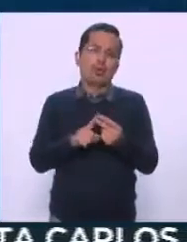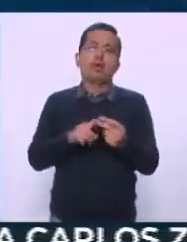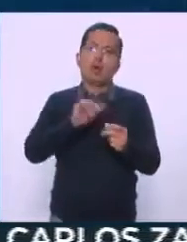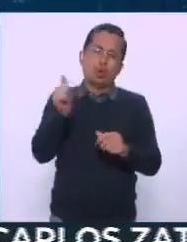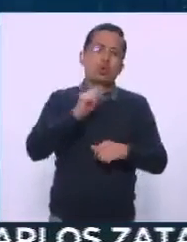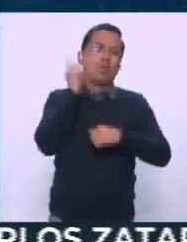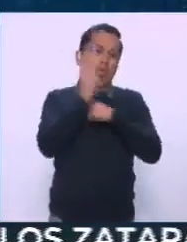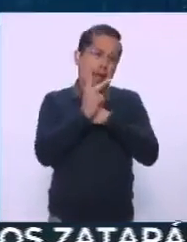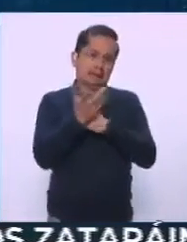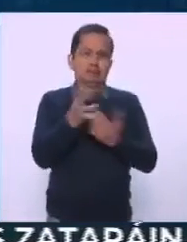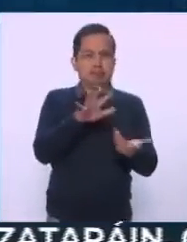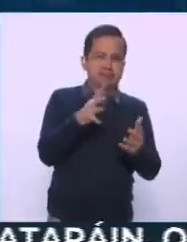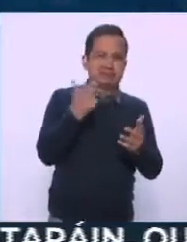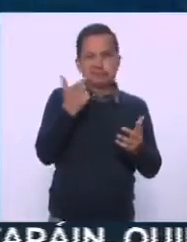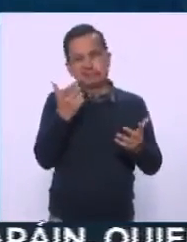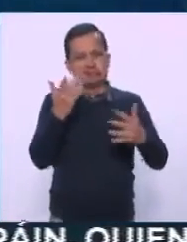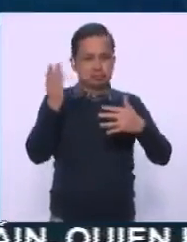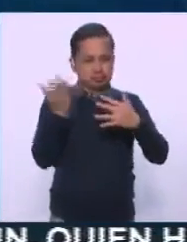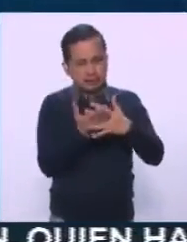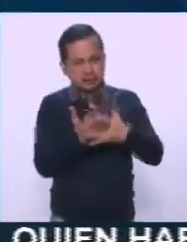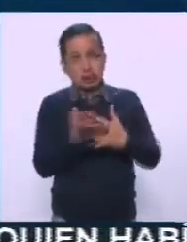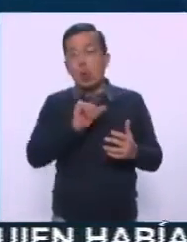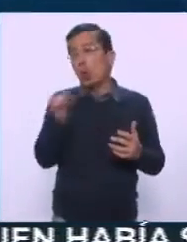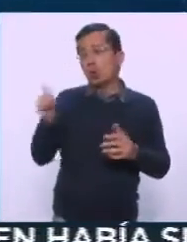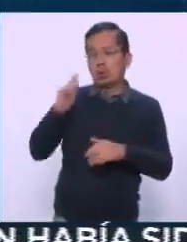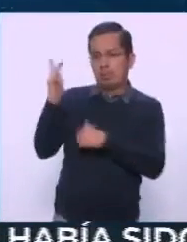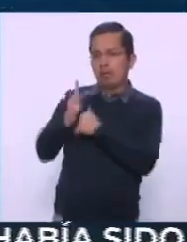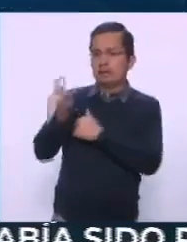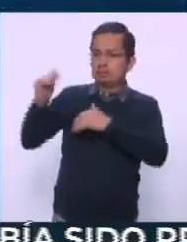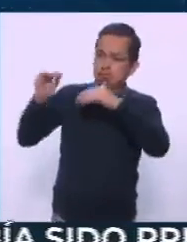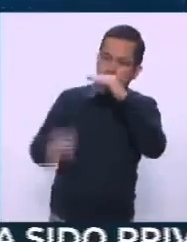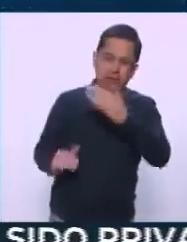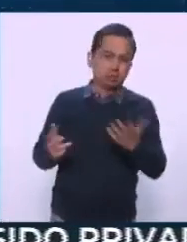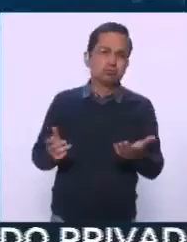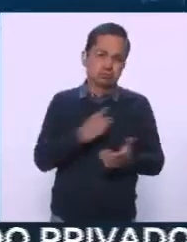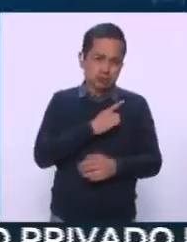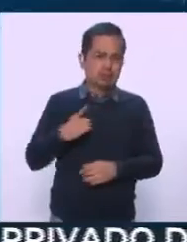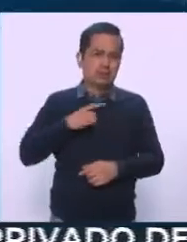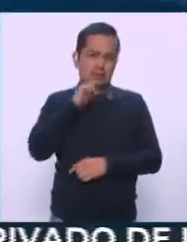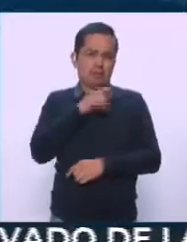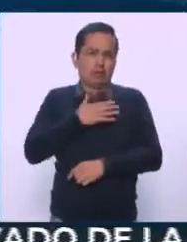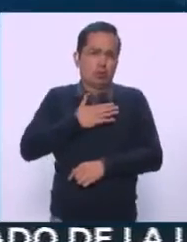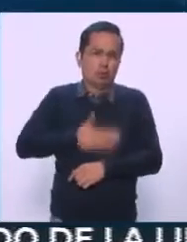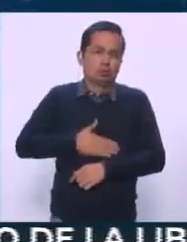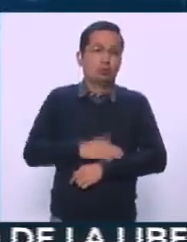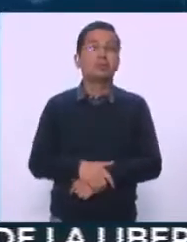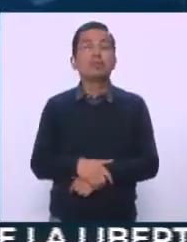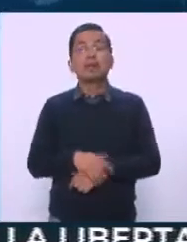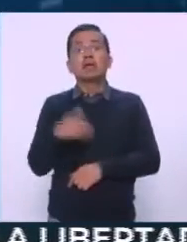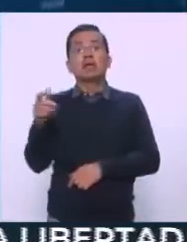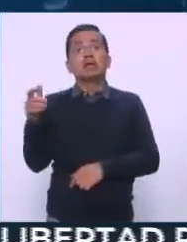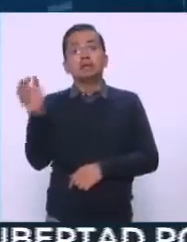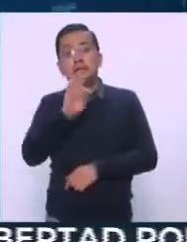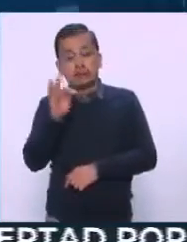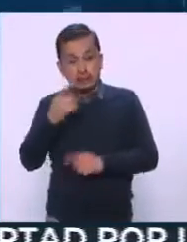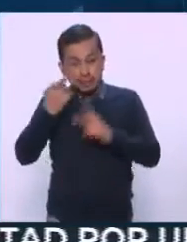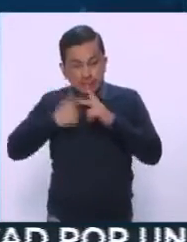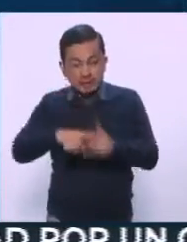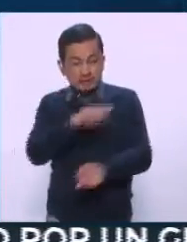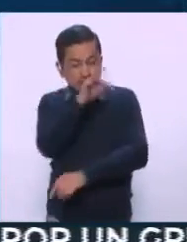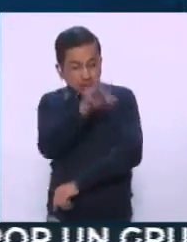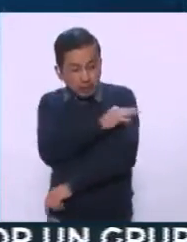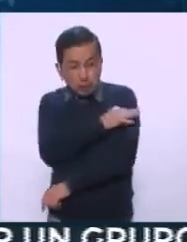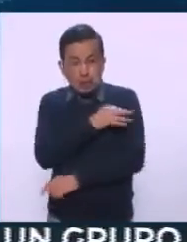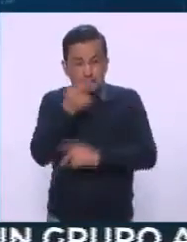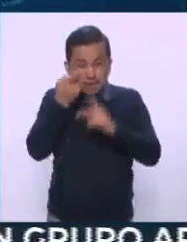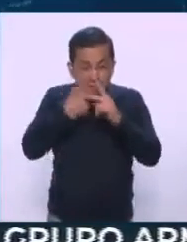que es el caso de México, y los de ingreso bajo, ¿no? Y en particular, las primeras dosis, pues hablaríamos de que llegarían pues a